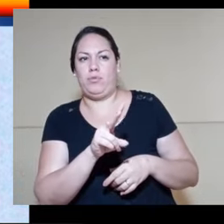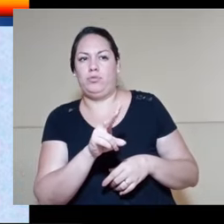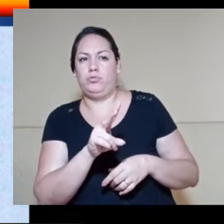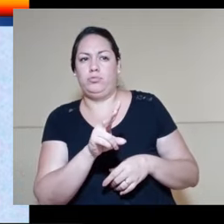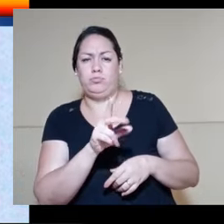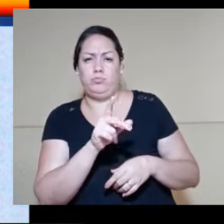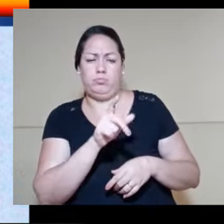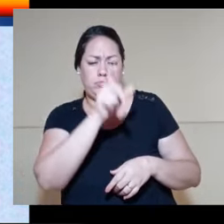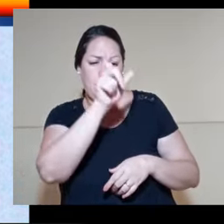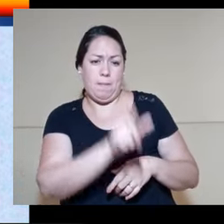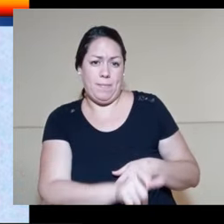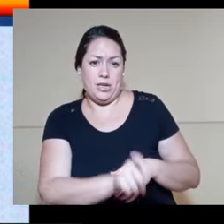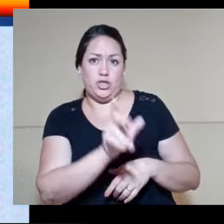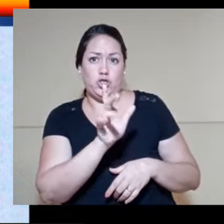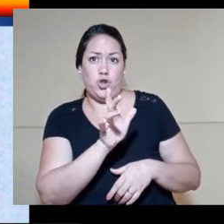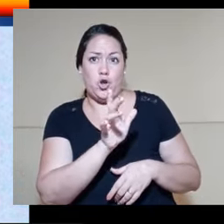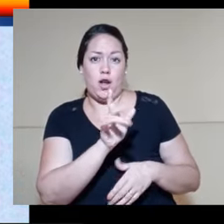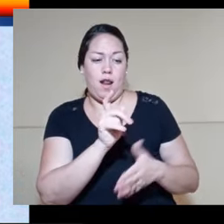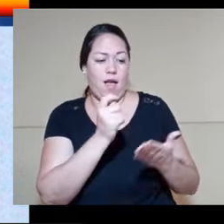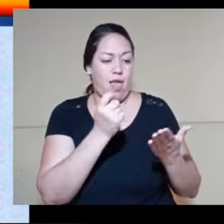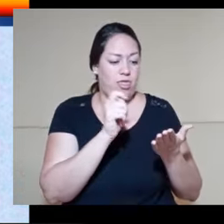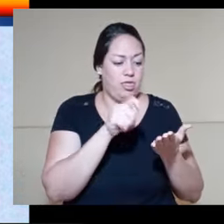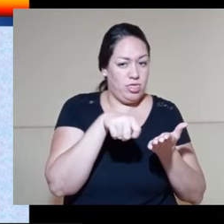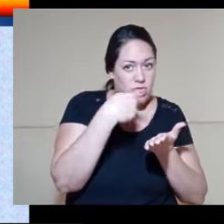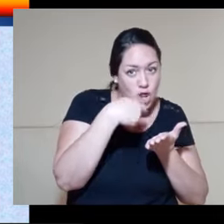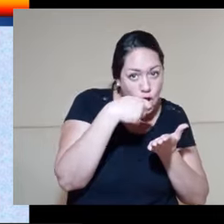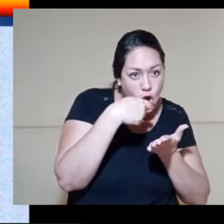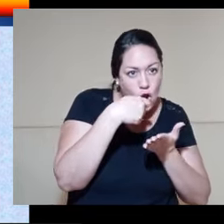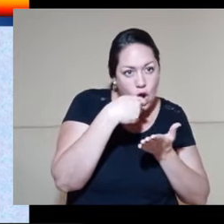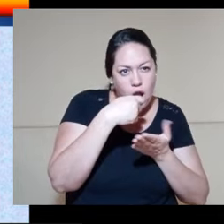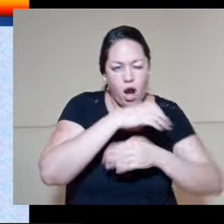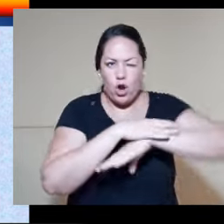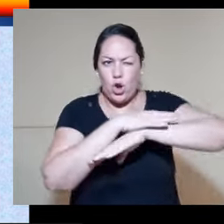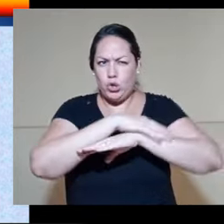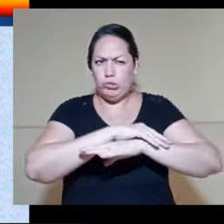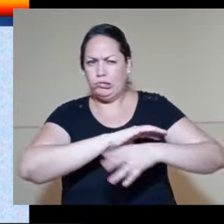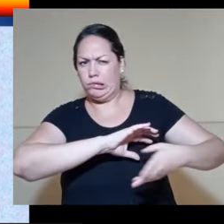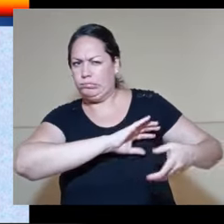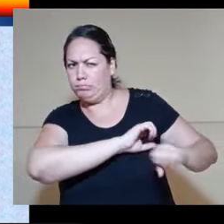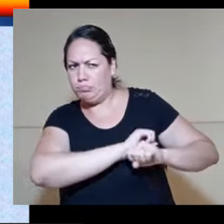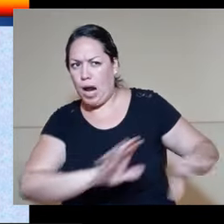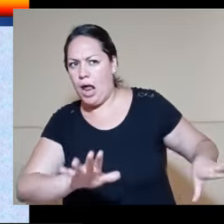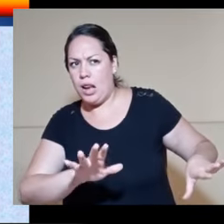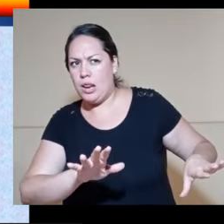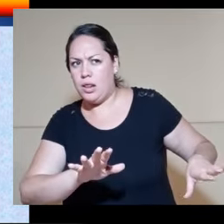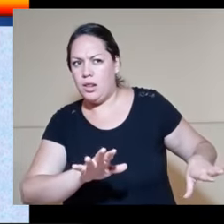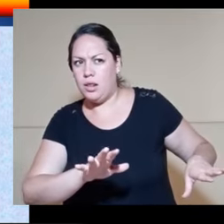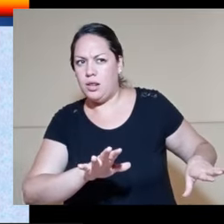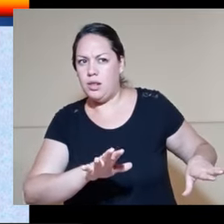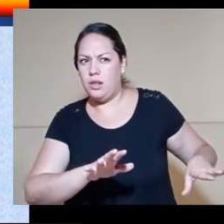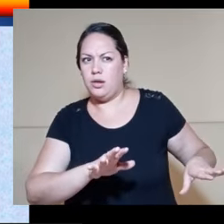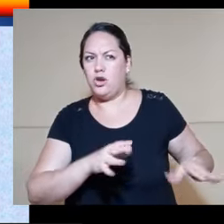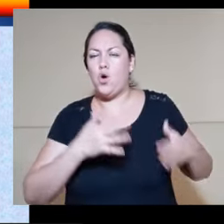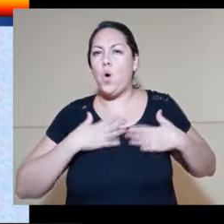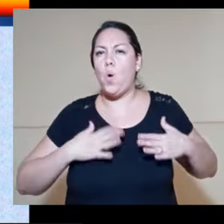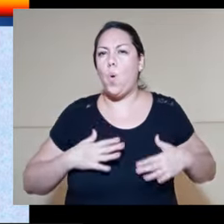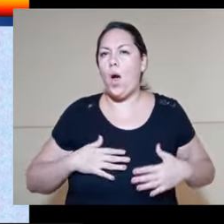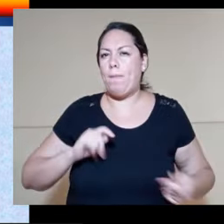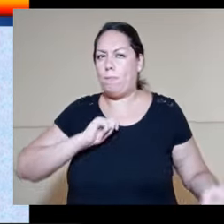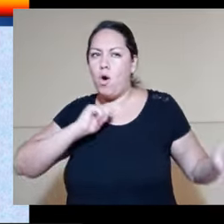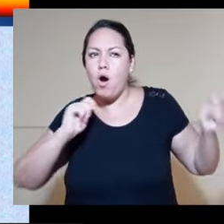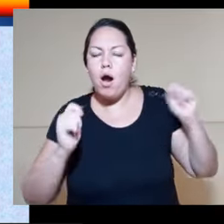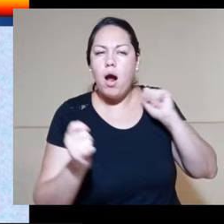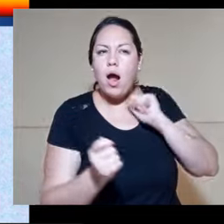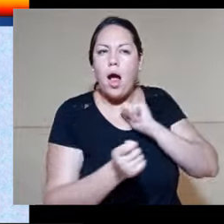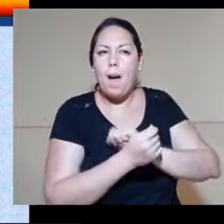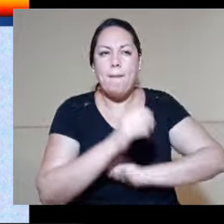clínicamente es lo que vemos, clínicamente, ¿qué estamos viendo? Una conducta desajustada, excitada, desadaptada,